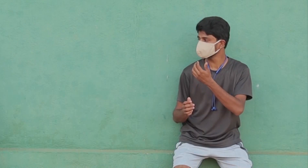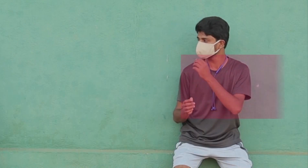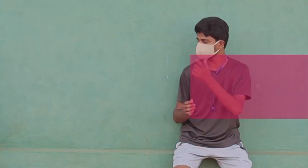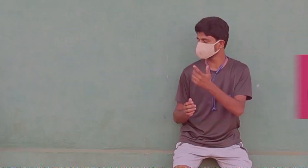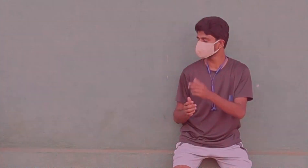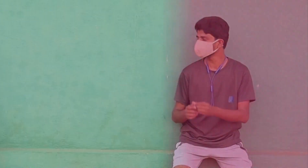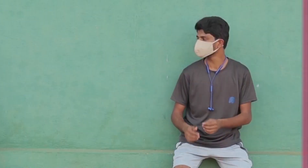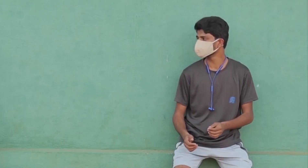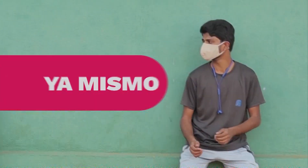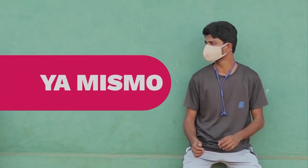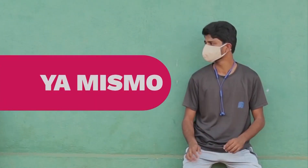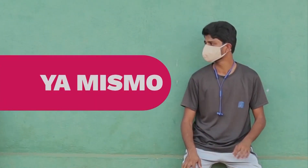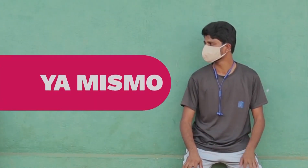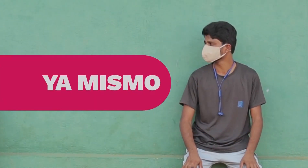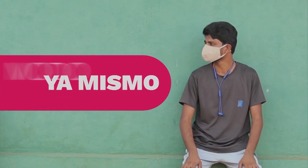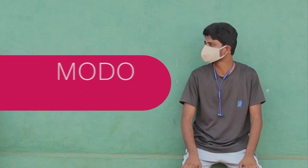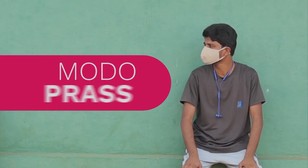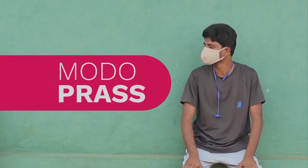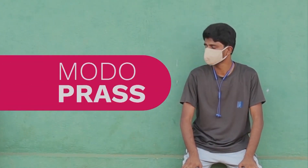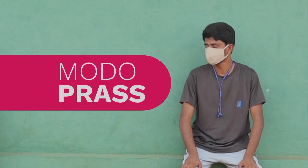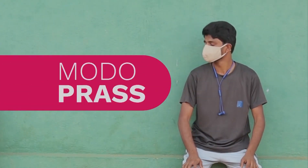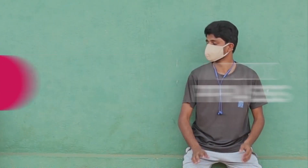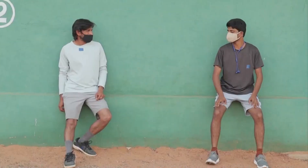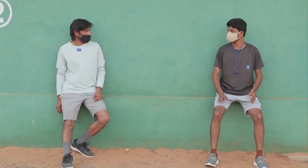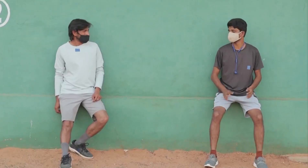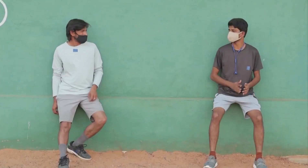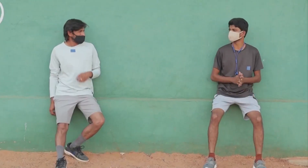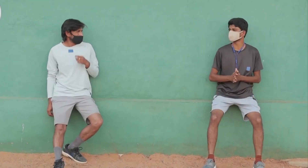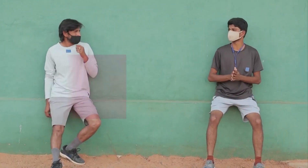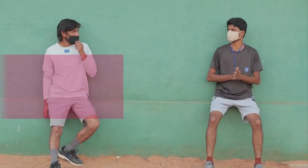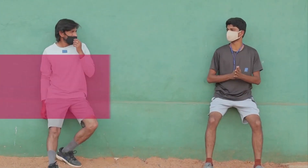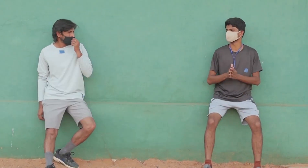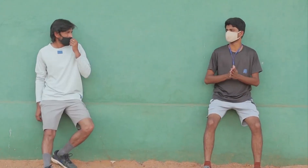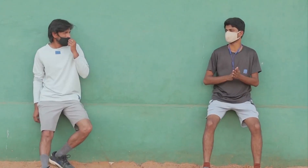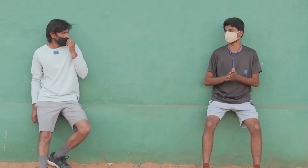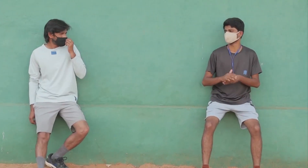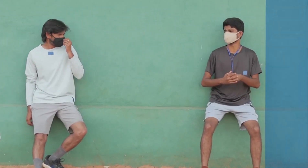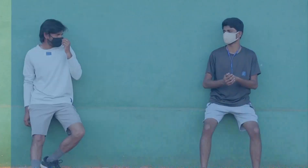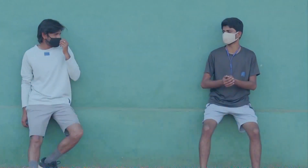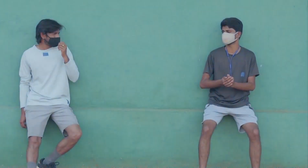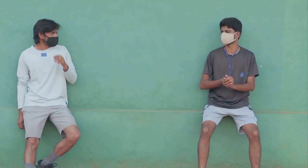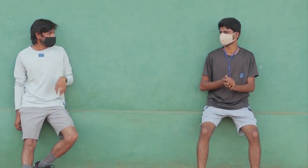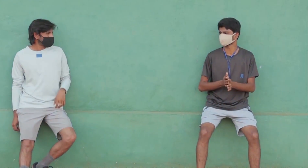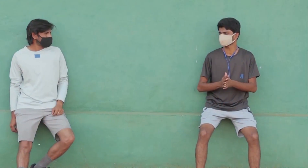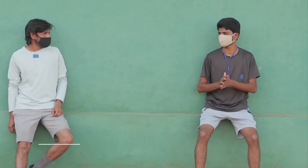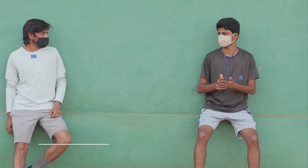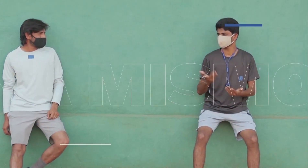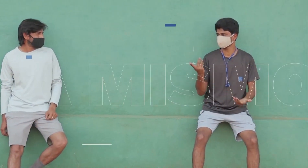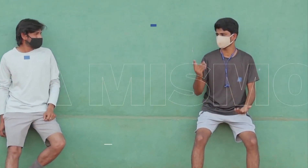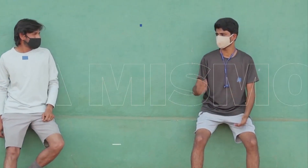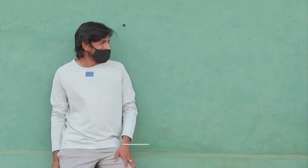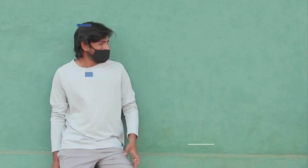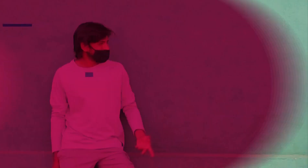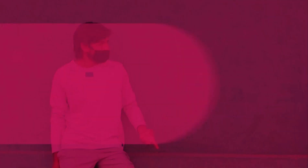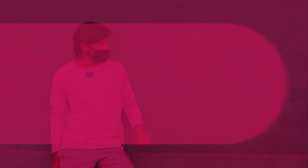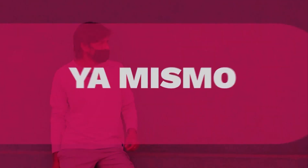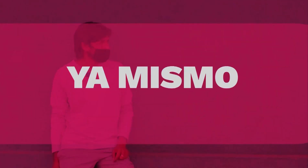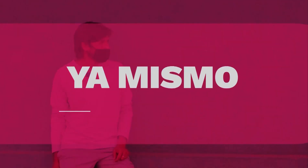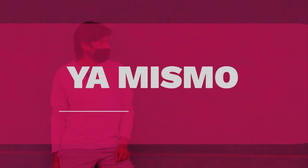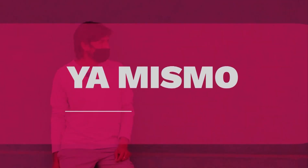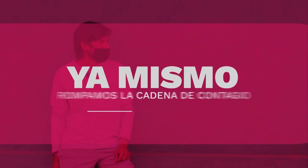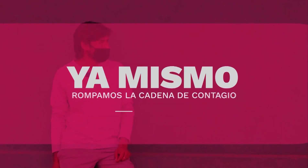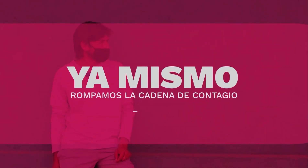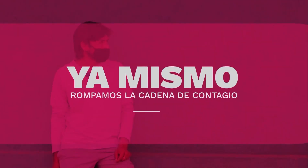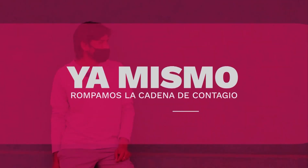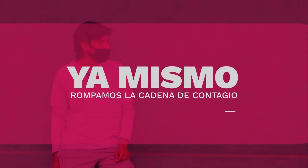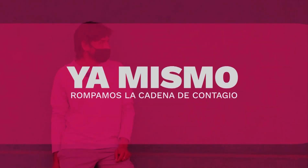Uy, sí, tienes razón. Ya mismo me pongo en modo PRA. Pero como tú y yo estamos juntos, a ti también te va a tocar moverte ya mismo. Tienes razón, ya